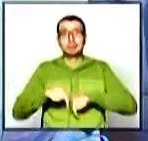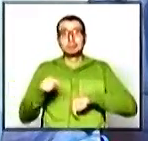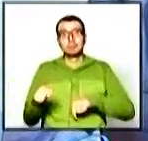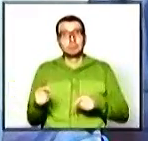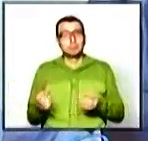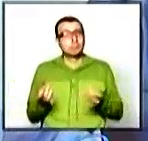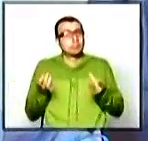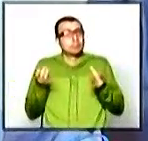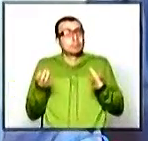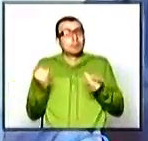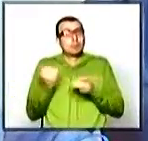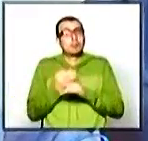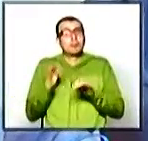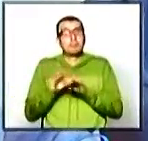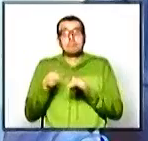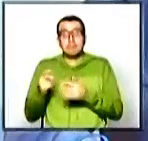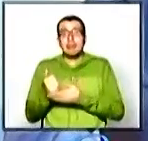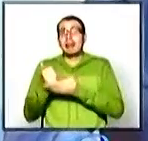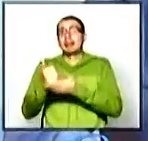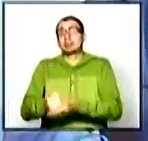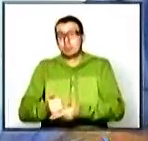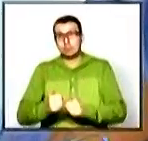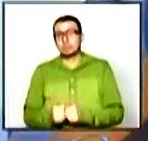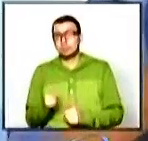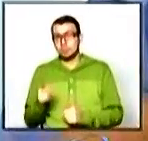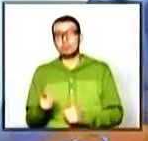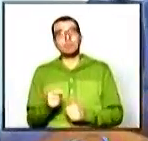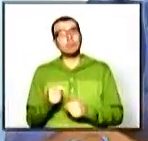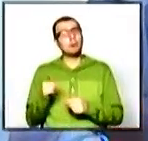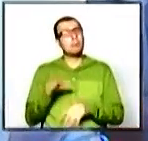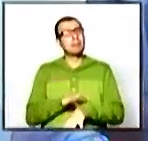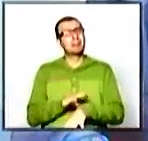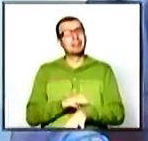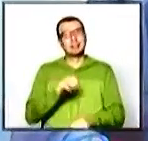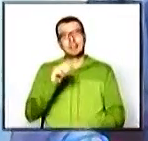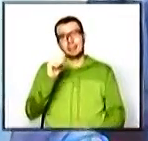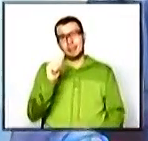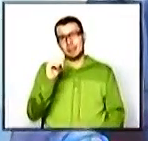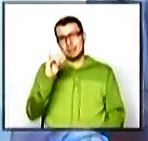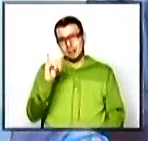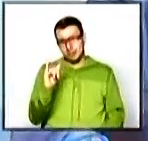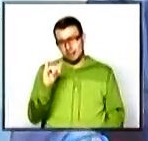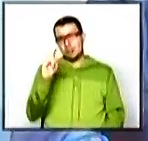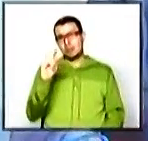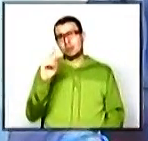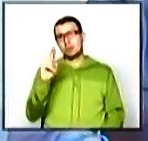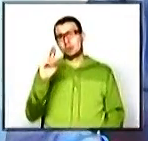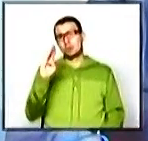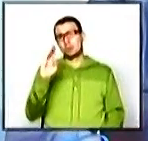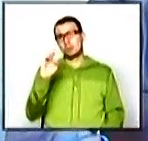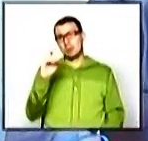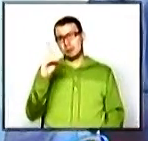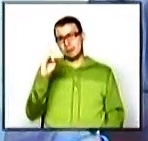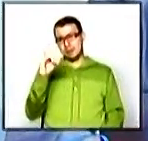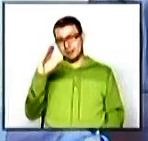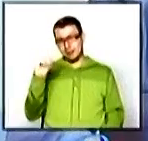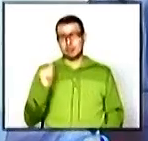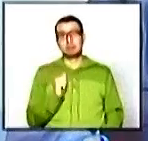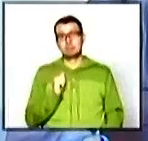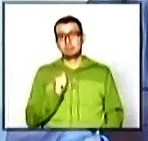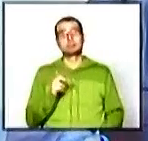medicina ayurvédica. Vamos a hablar también de la energía de nuestro cuerpo. Vamos a hablar de la